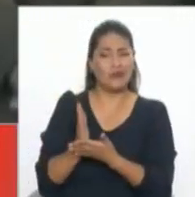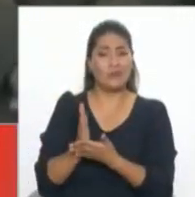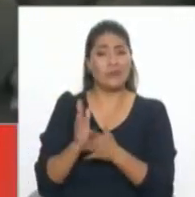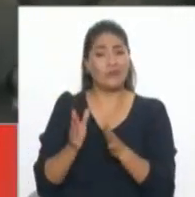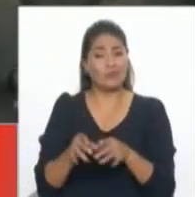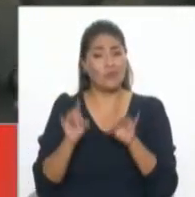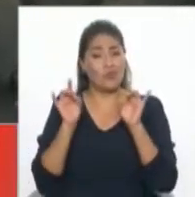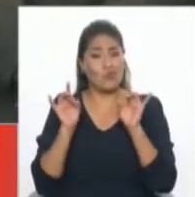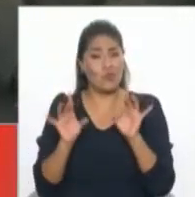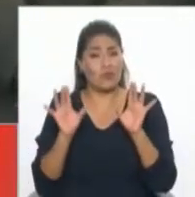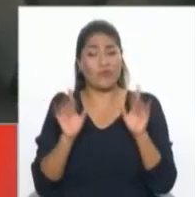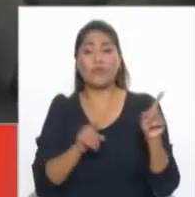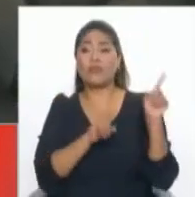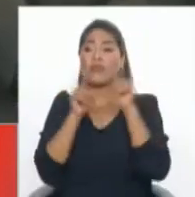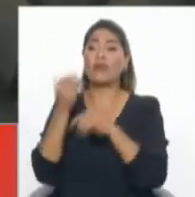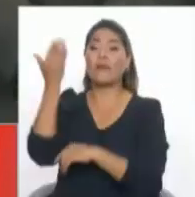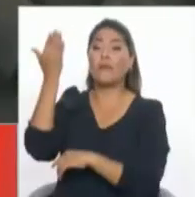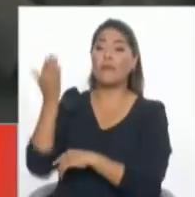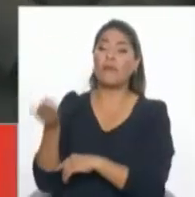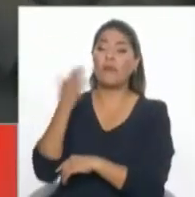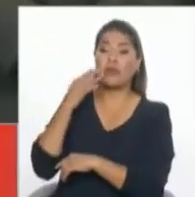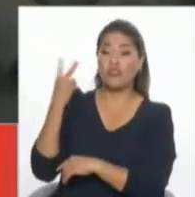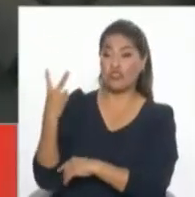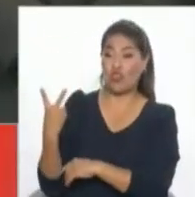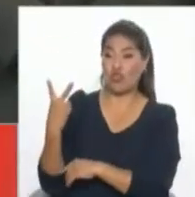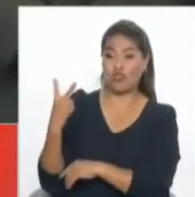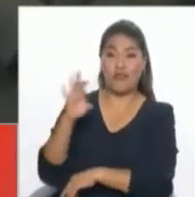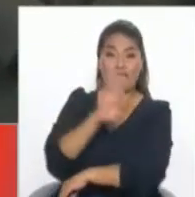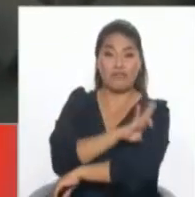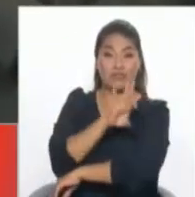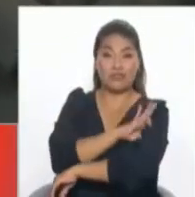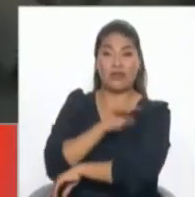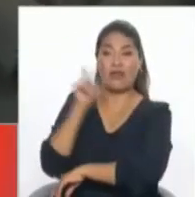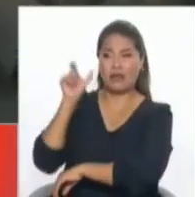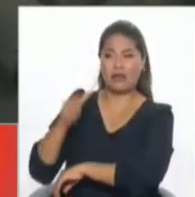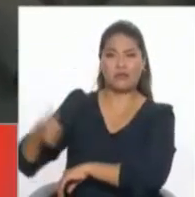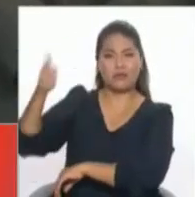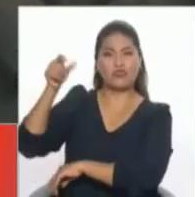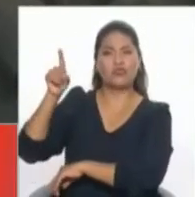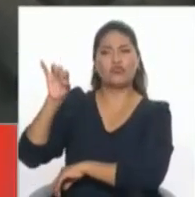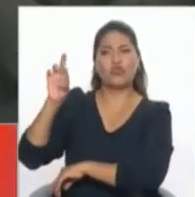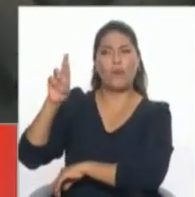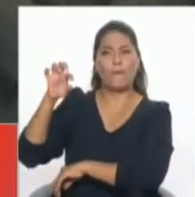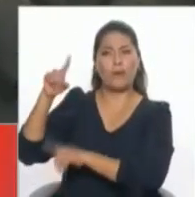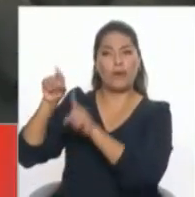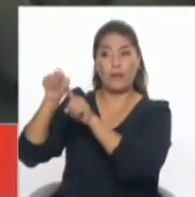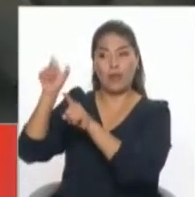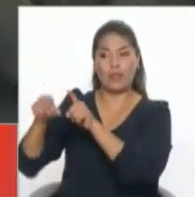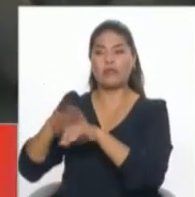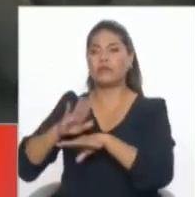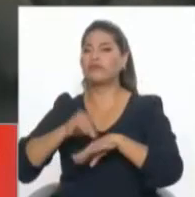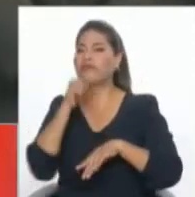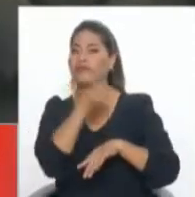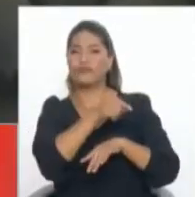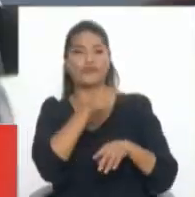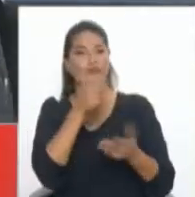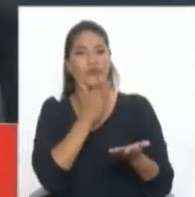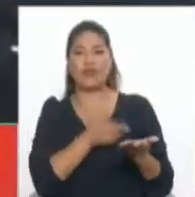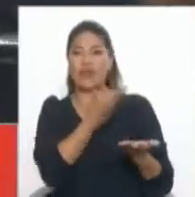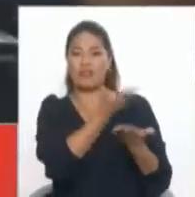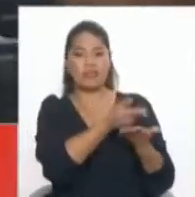luego que los dos fiscales supremos exigieran la renuncia de la fiscal de la